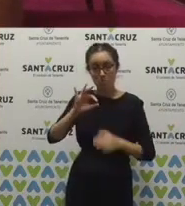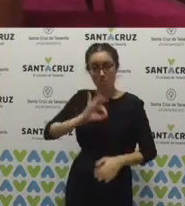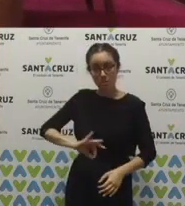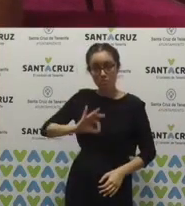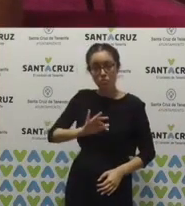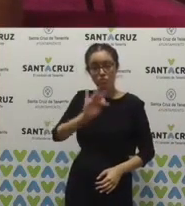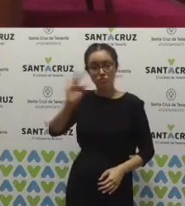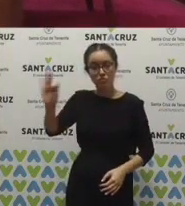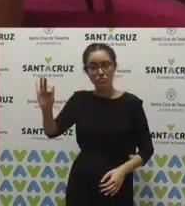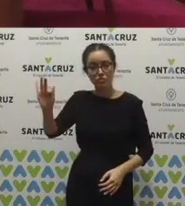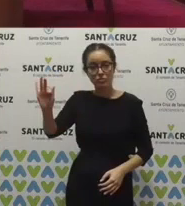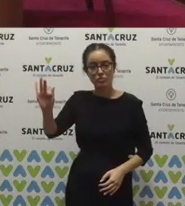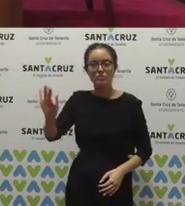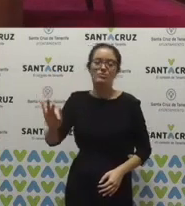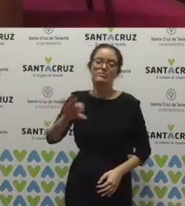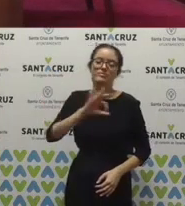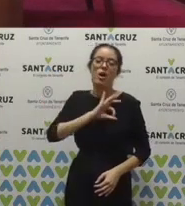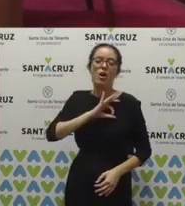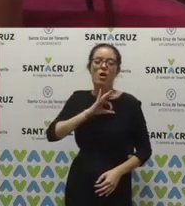doña dolores